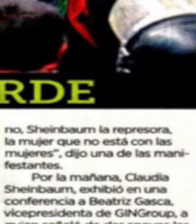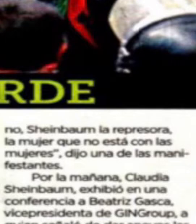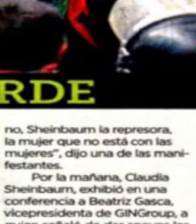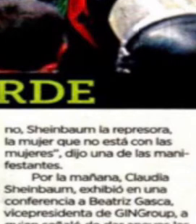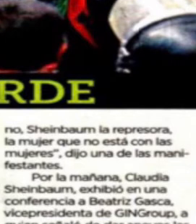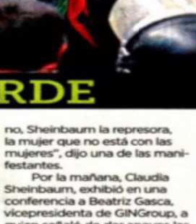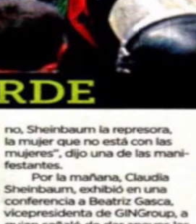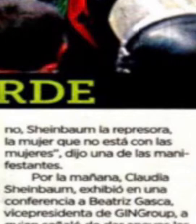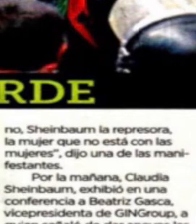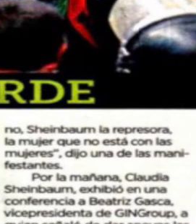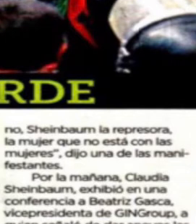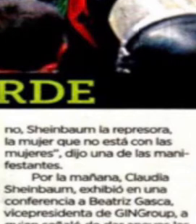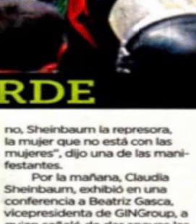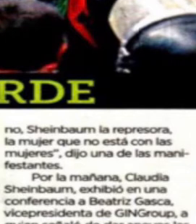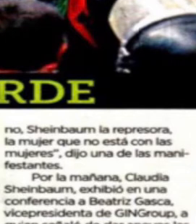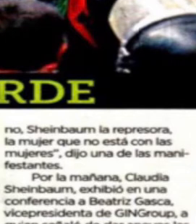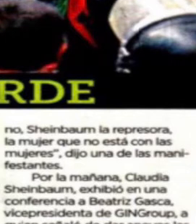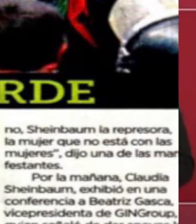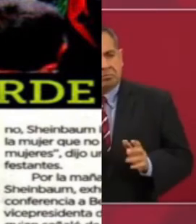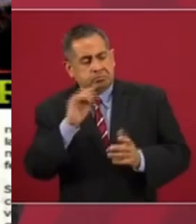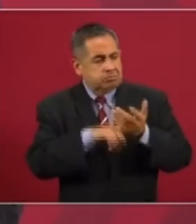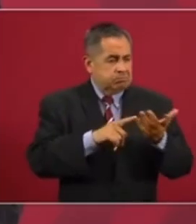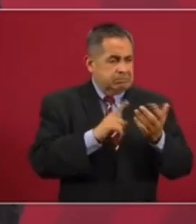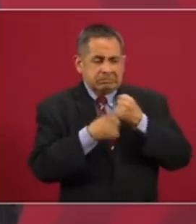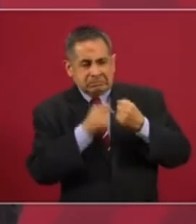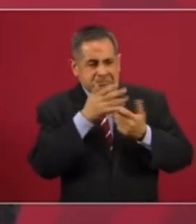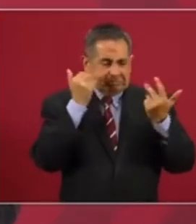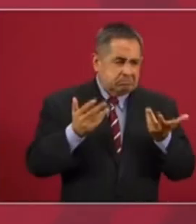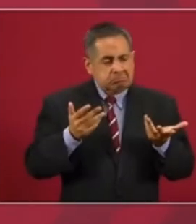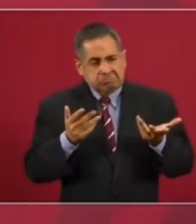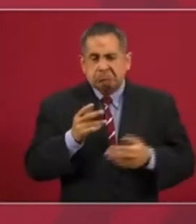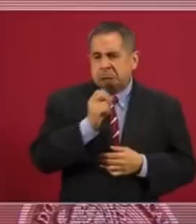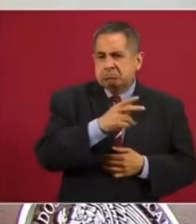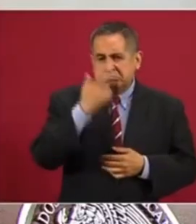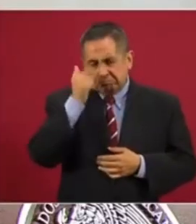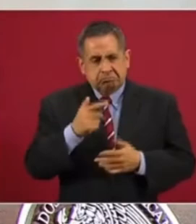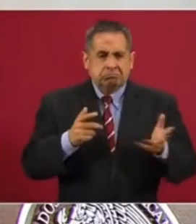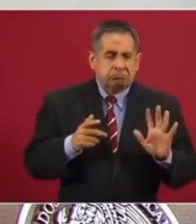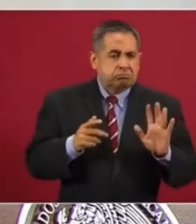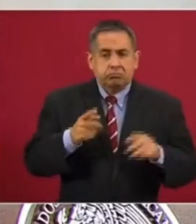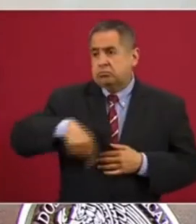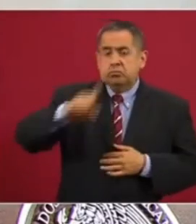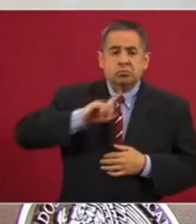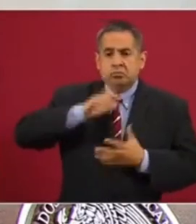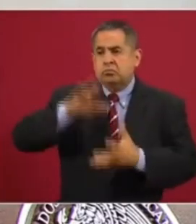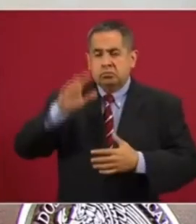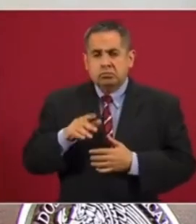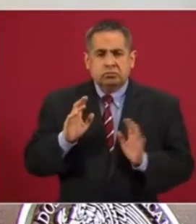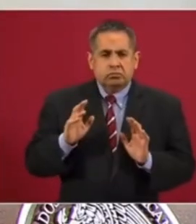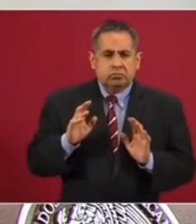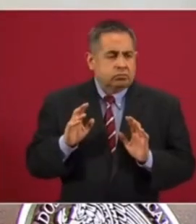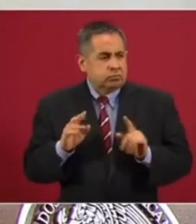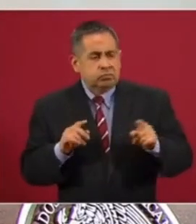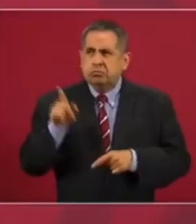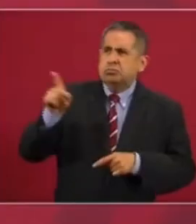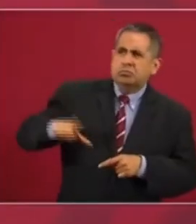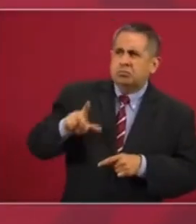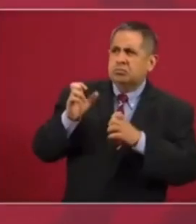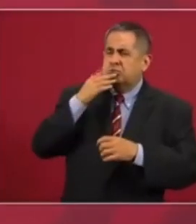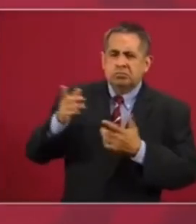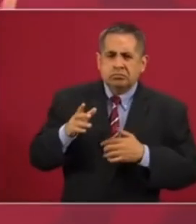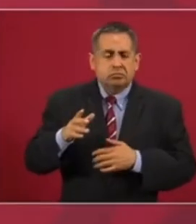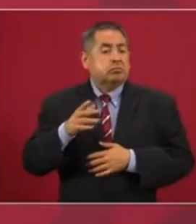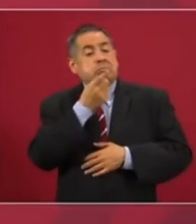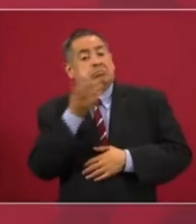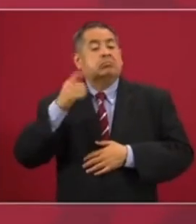pues con mucha razón, la gente decía, sobre todo mujeres, que no estábamos nosotros actuando bien, que porque